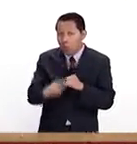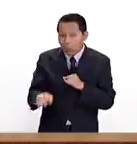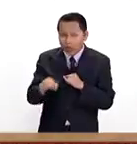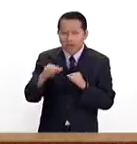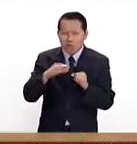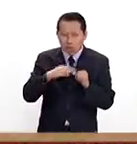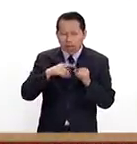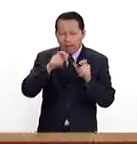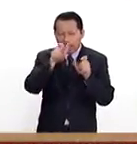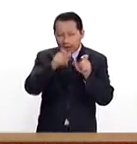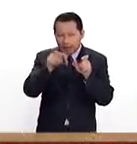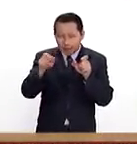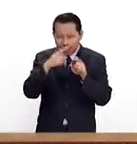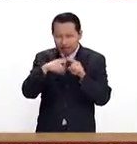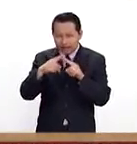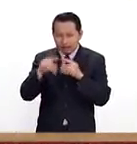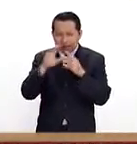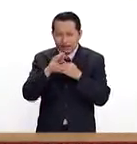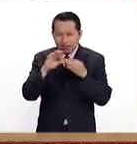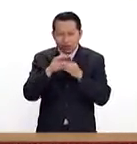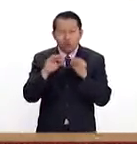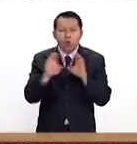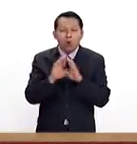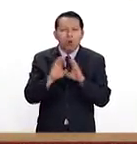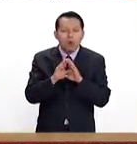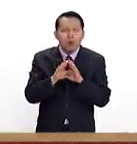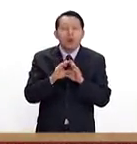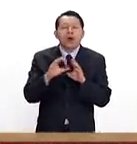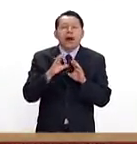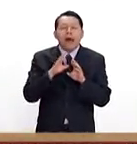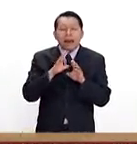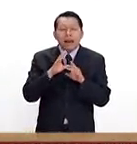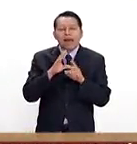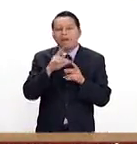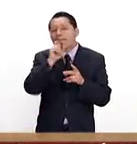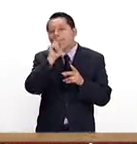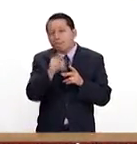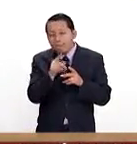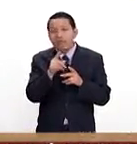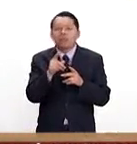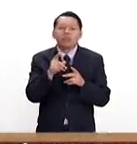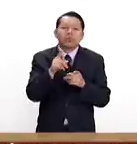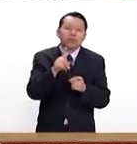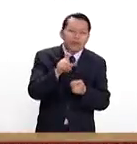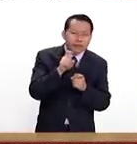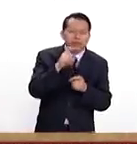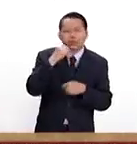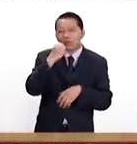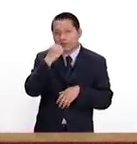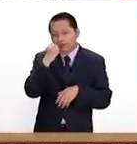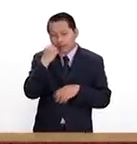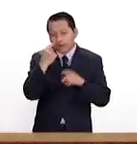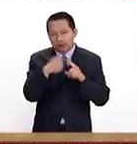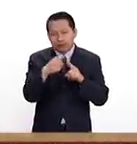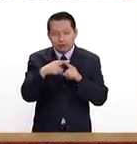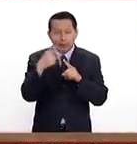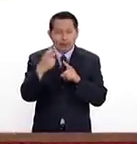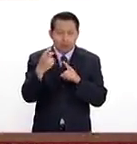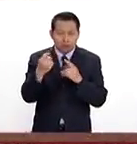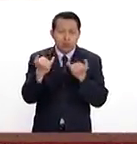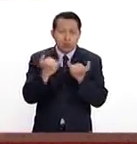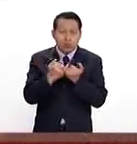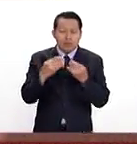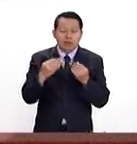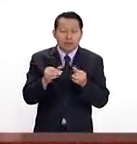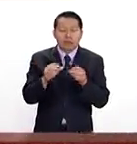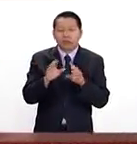nos habla de la división de cómo están por ingreso y por escolaridad. Y creo que ese es muy delicado